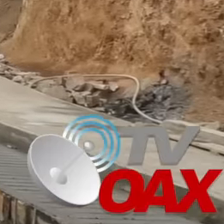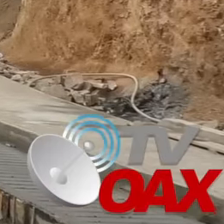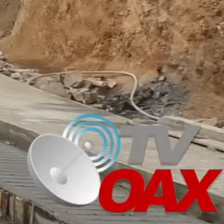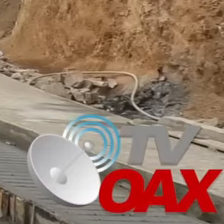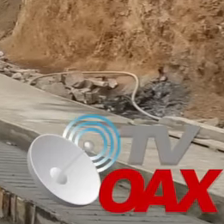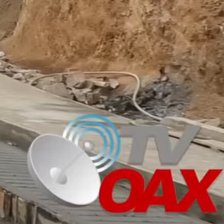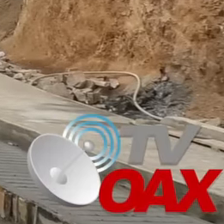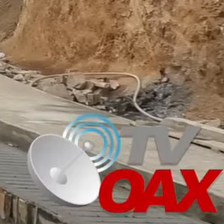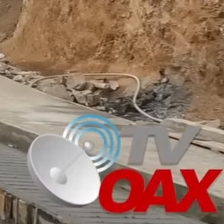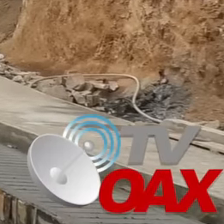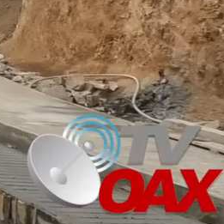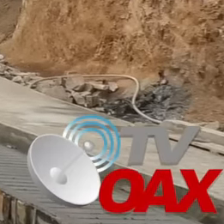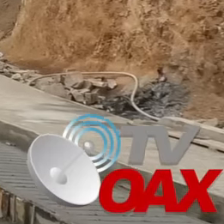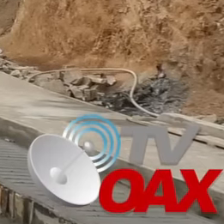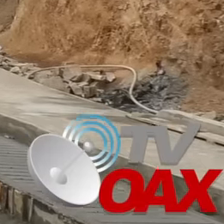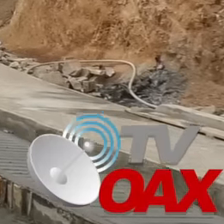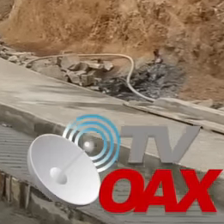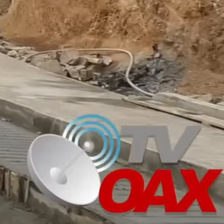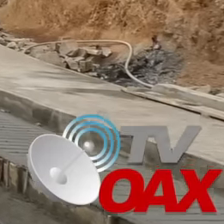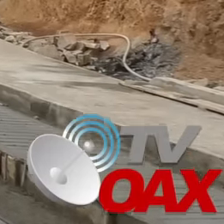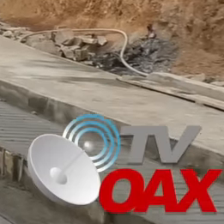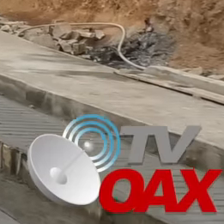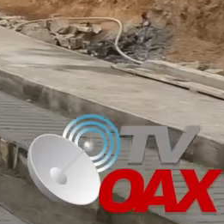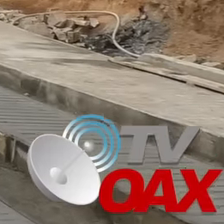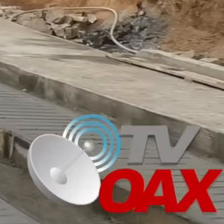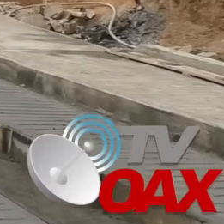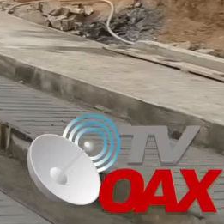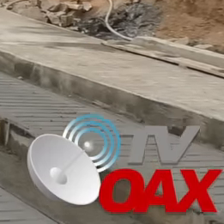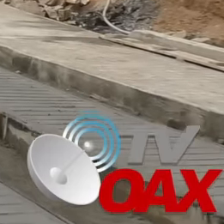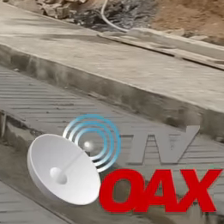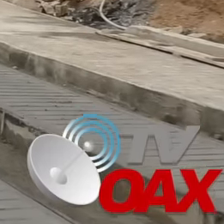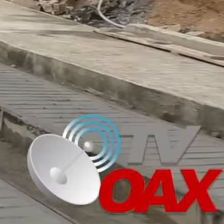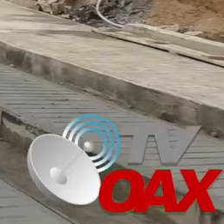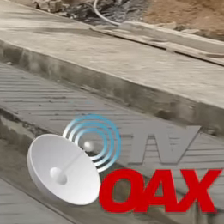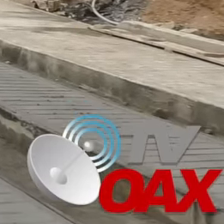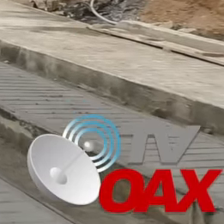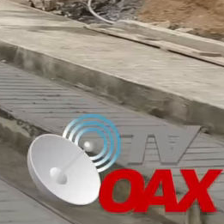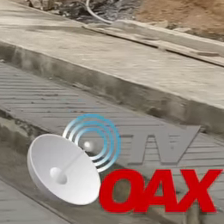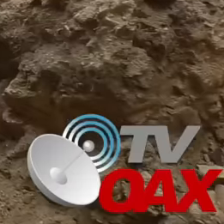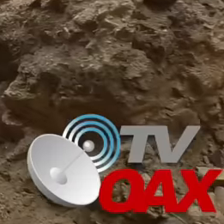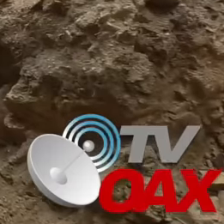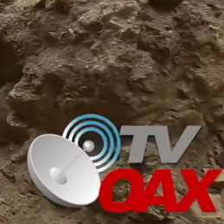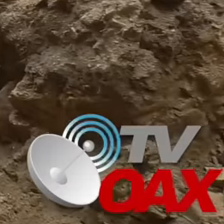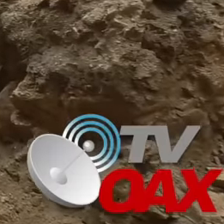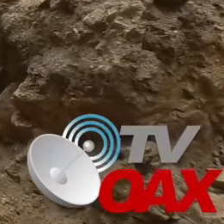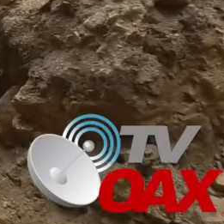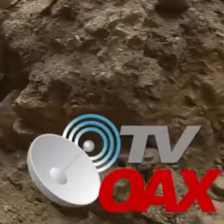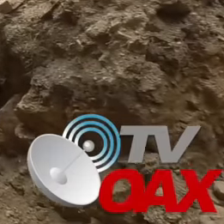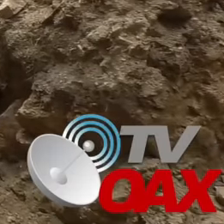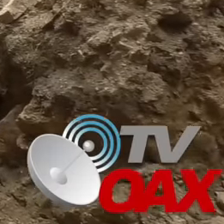en el estado de Oaxaca, sino también en todos los estados de la República Mexicana.